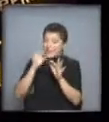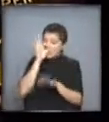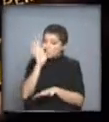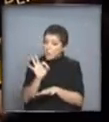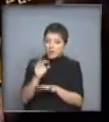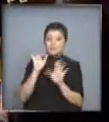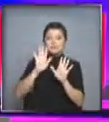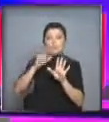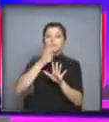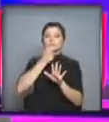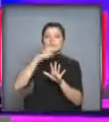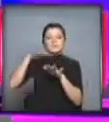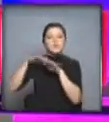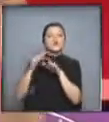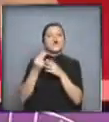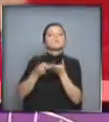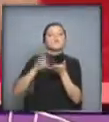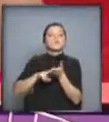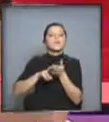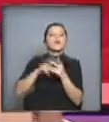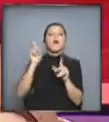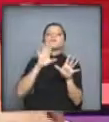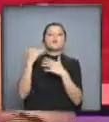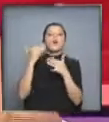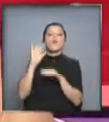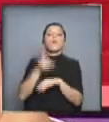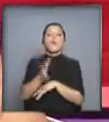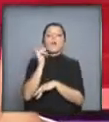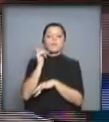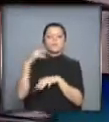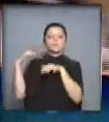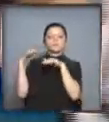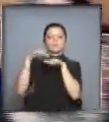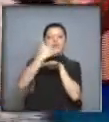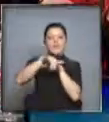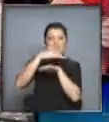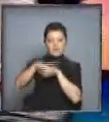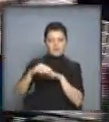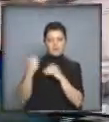ver cuántos saldrían a la calle como salieron. Yo estoy convencida de que todos mis compañeros y todos los jóvenes